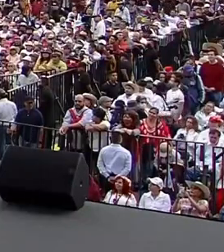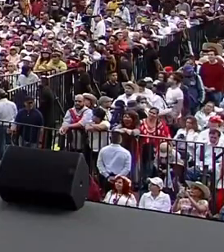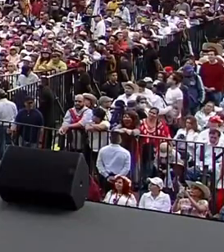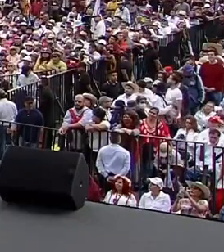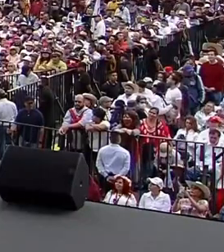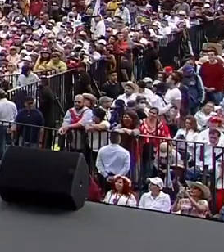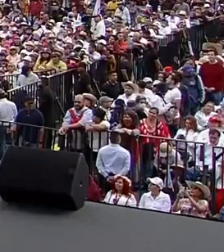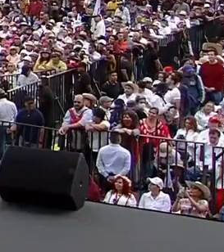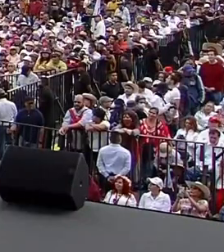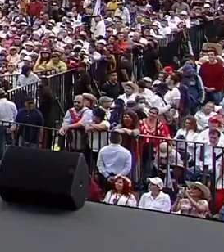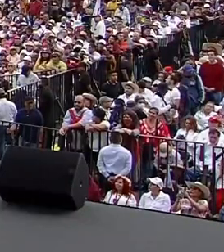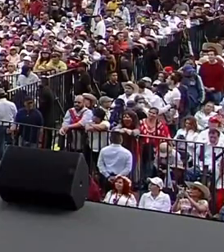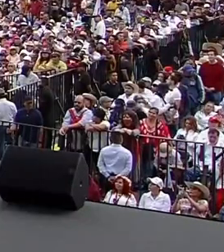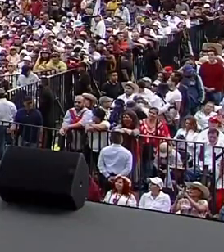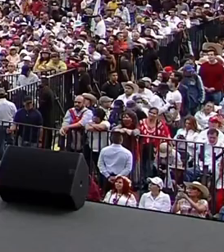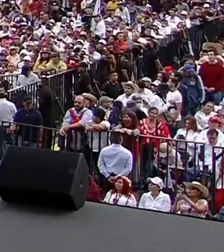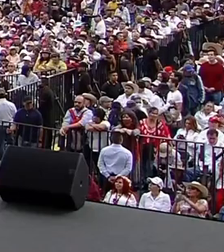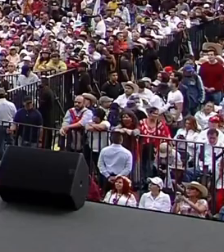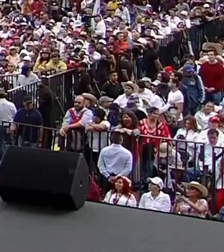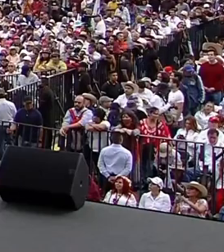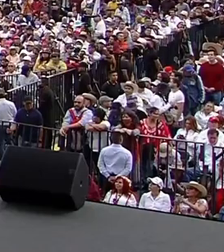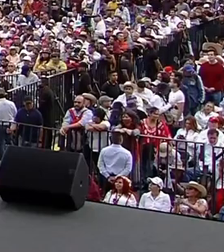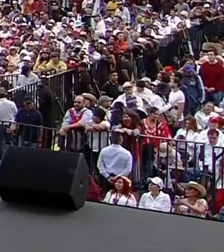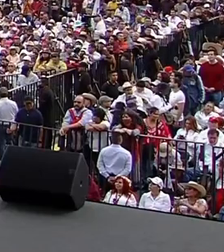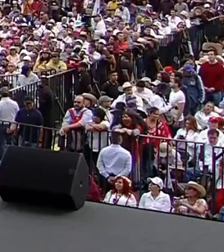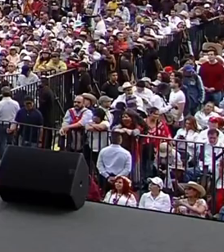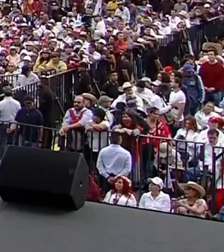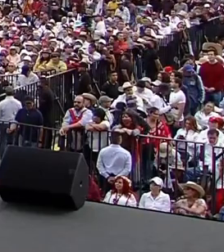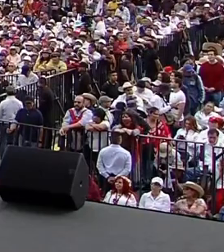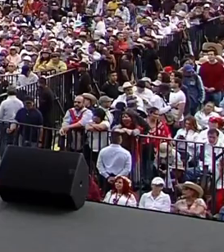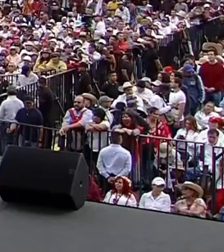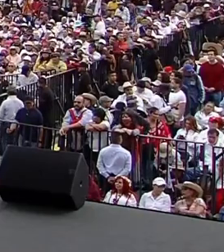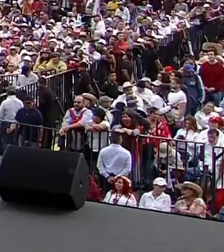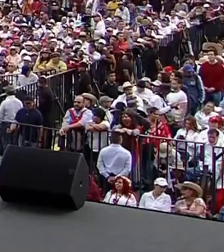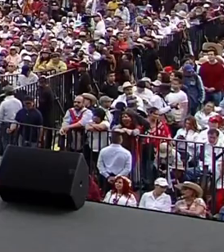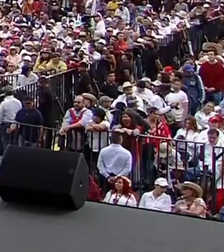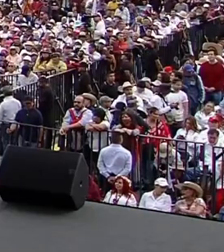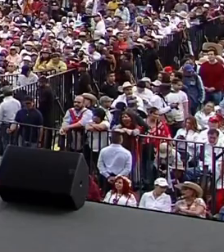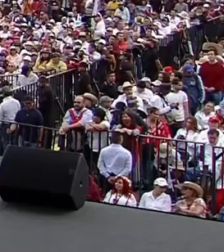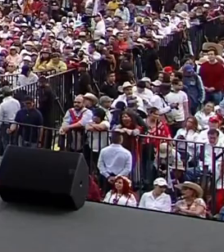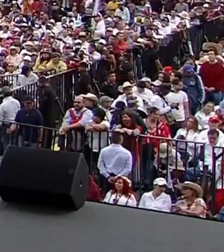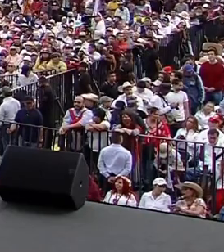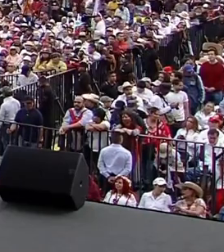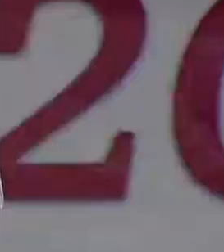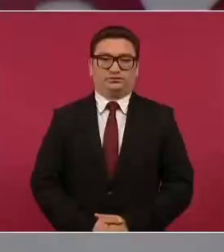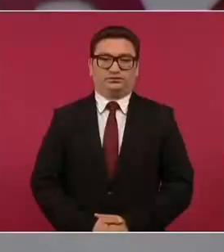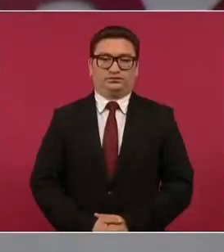municipales, se ha logrado disminuir el robo de vehículos en